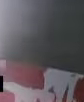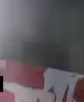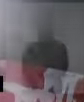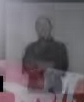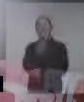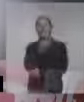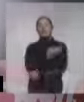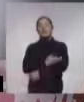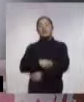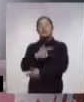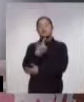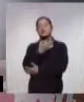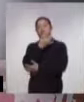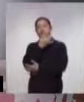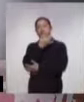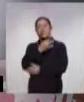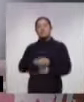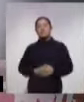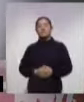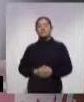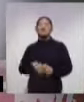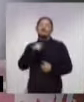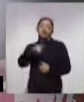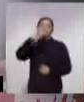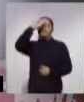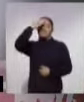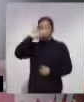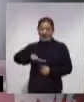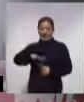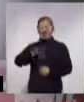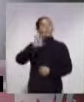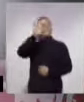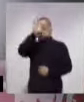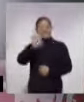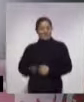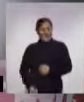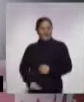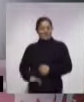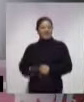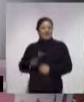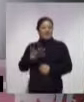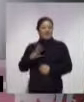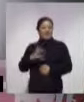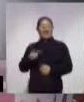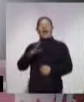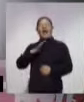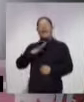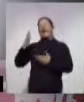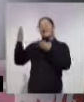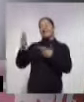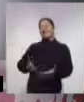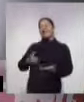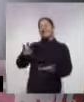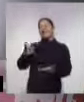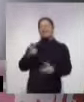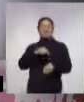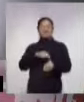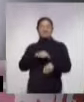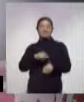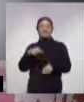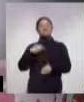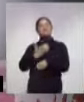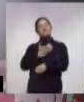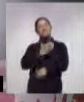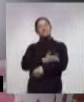Dos de la tarde con 12 minutos, y como usted lo sabe, cada miércoles mitad de semana tengo el gusto de recibir a esta hora a mi